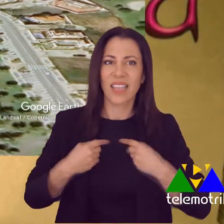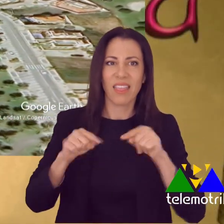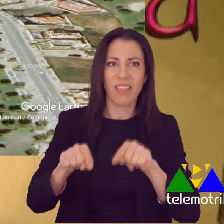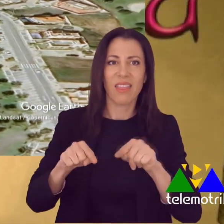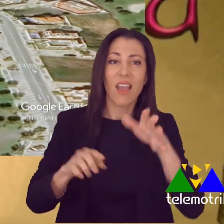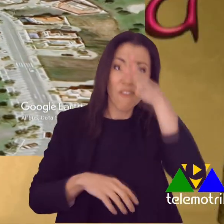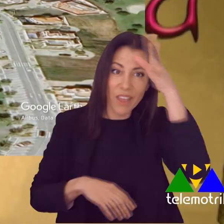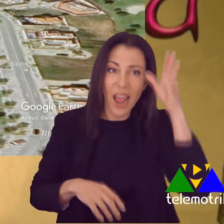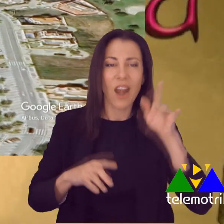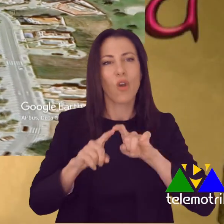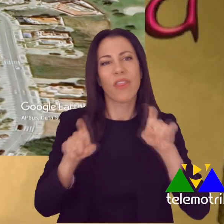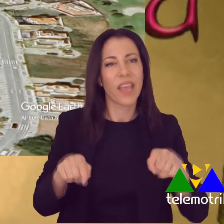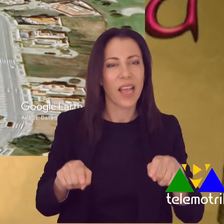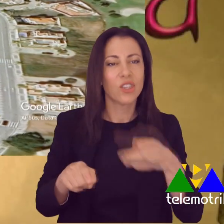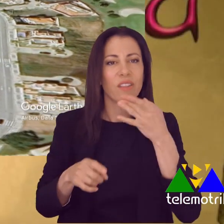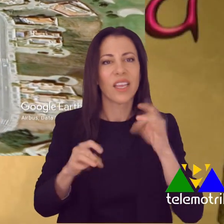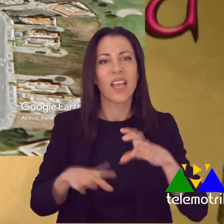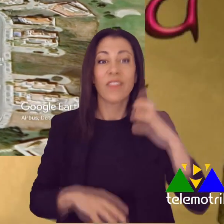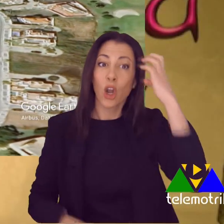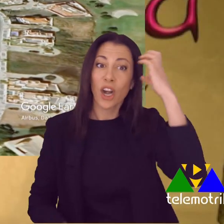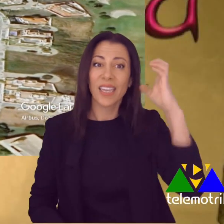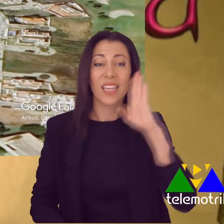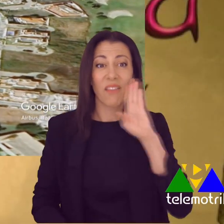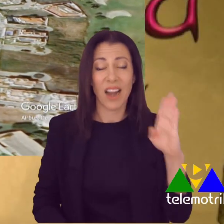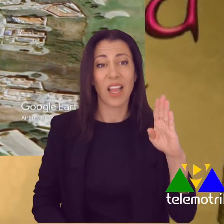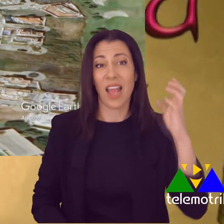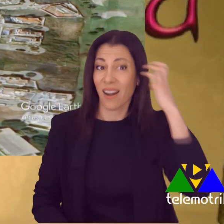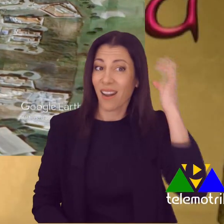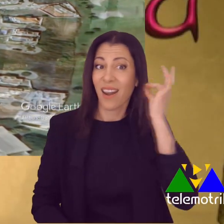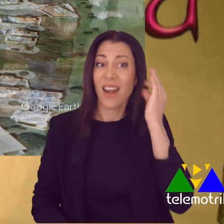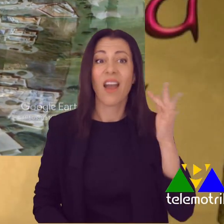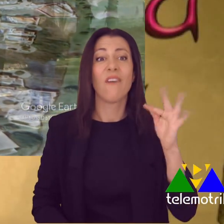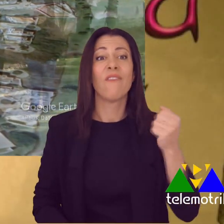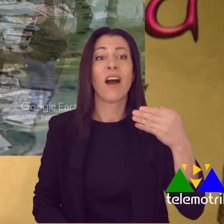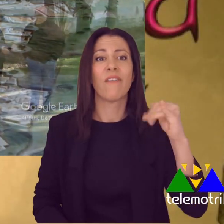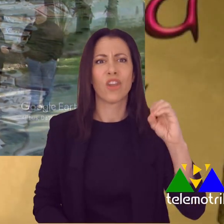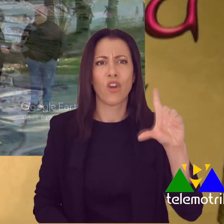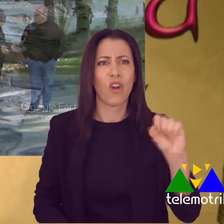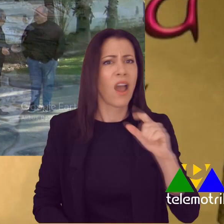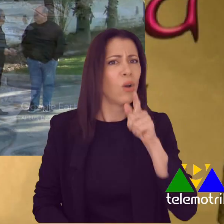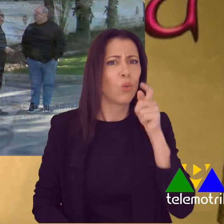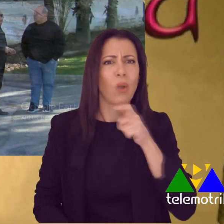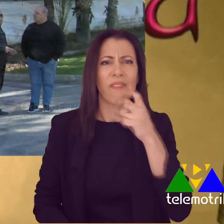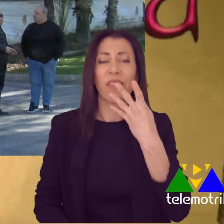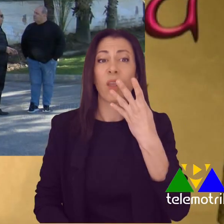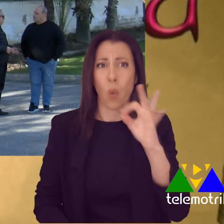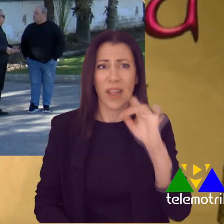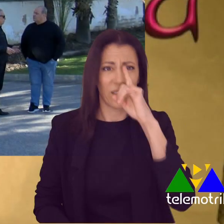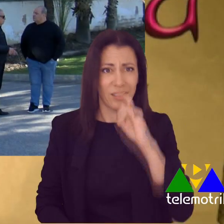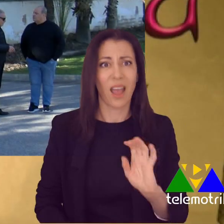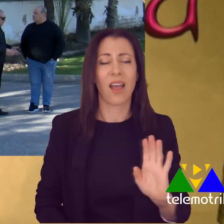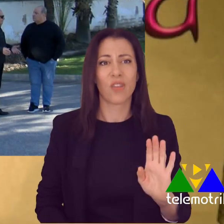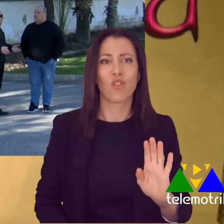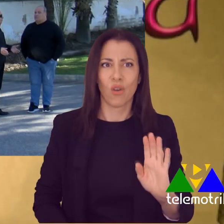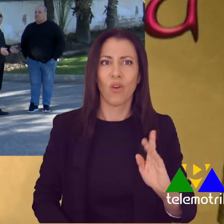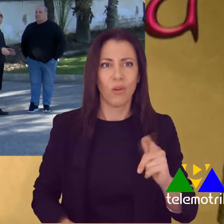de verano, de descanso de los reyes de Bélgica, Balduino Fabiola, que durante pues casi 40 años, ¿no? Es decir, durante un